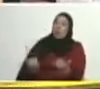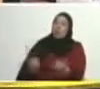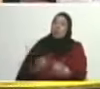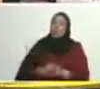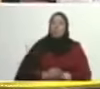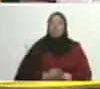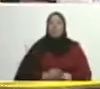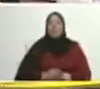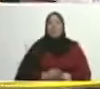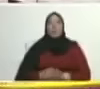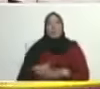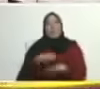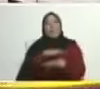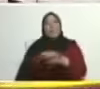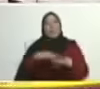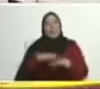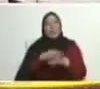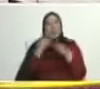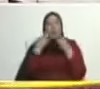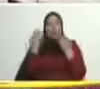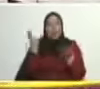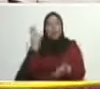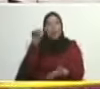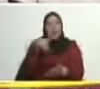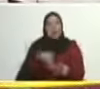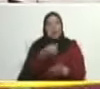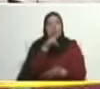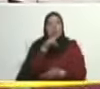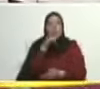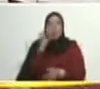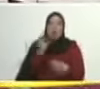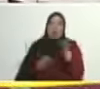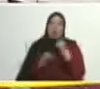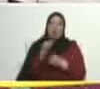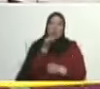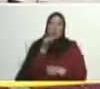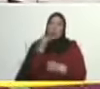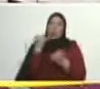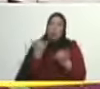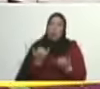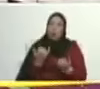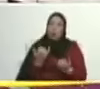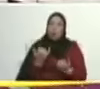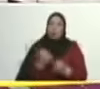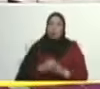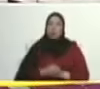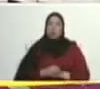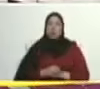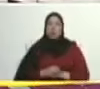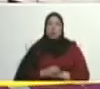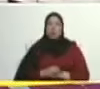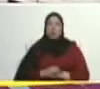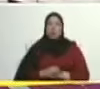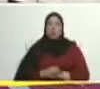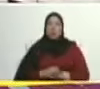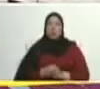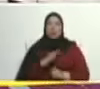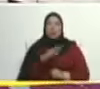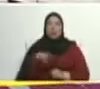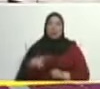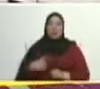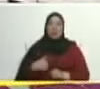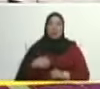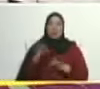el ministro Velázquez Aguayán, ministro de Transporte, me informa ahora por acá, por el teléfono.